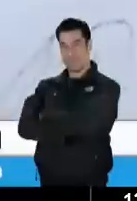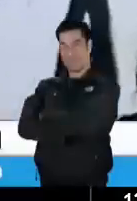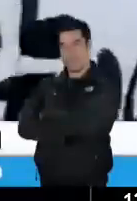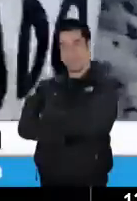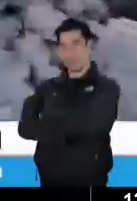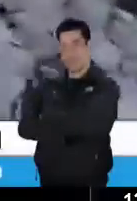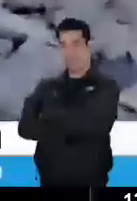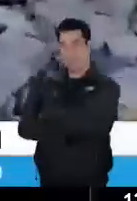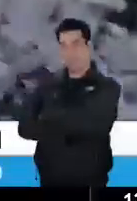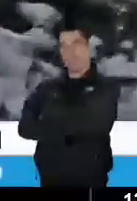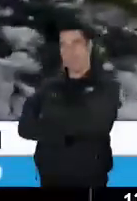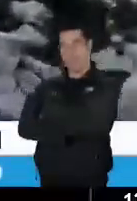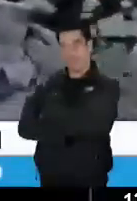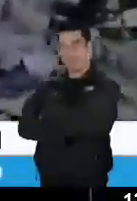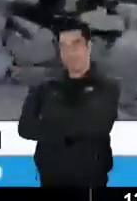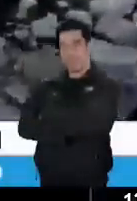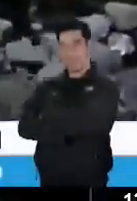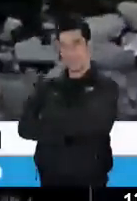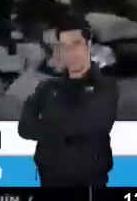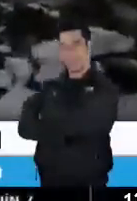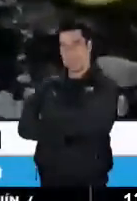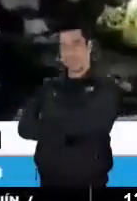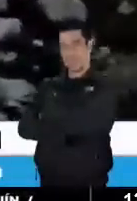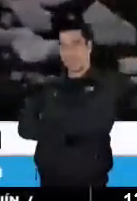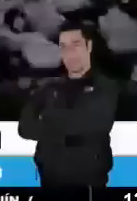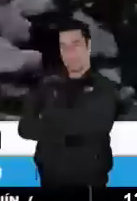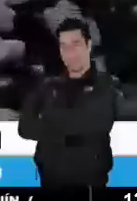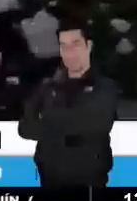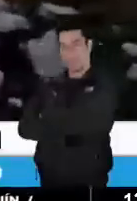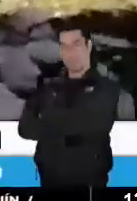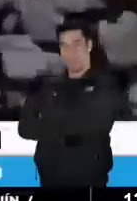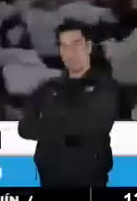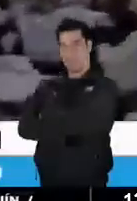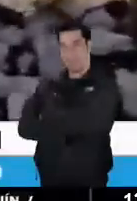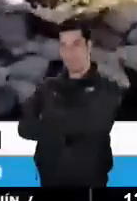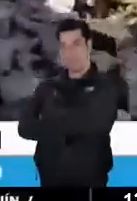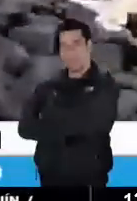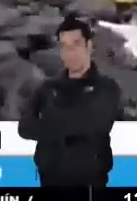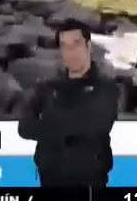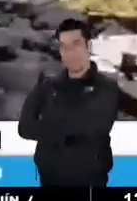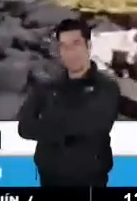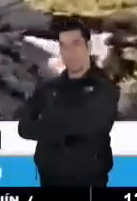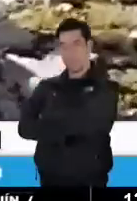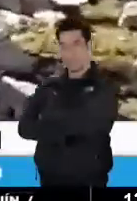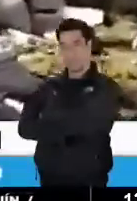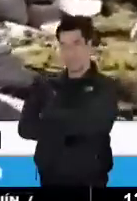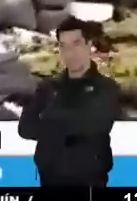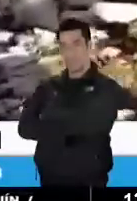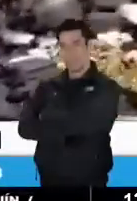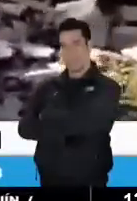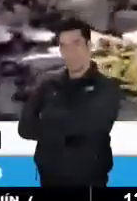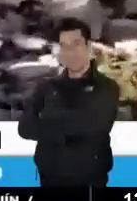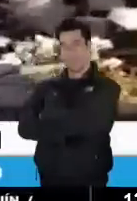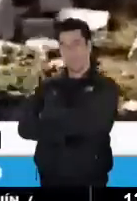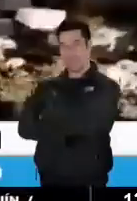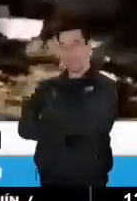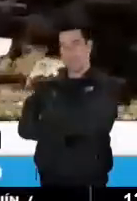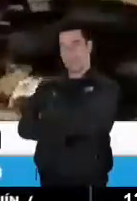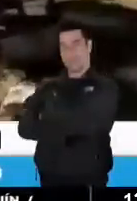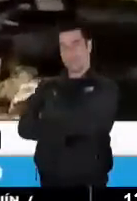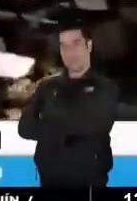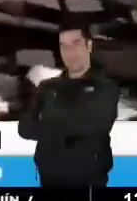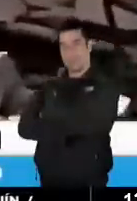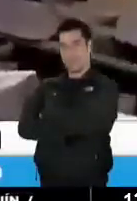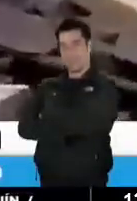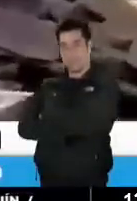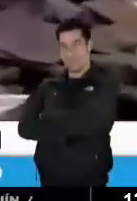en las próximas horas demoliéndolo artesanalmente. Aquí no hay retroexcavadoras ni máquinas especialistas en demoler suelos de cemento o de